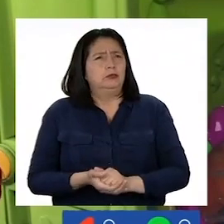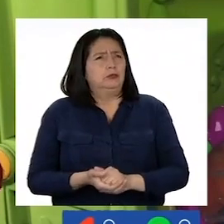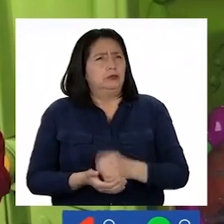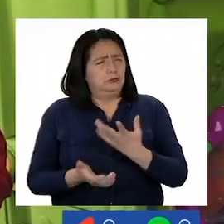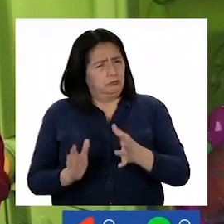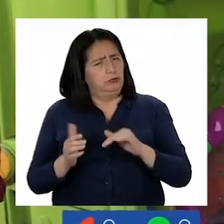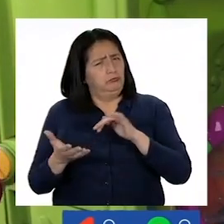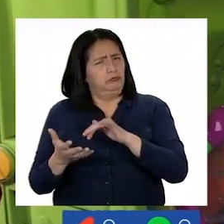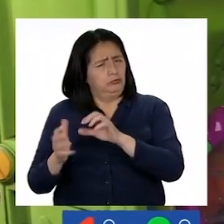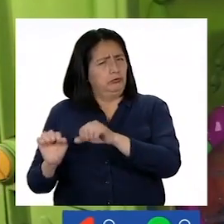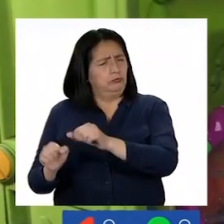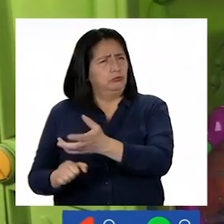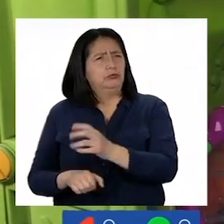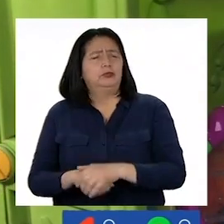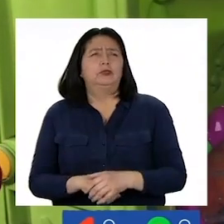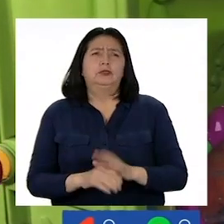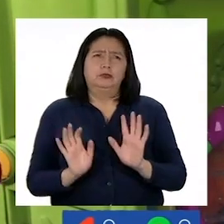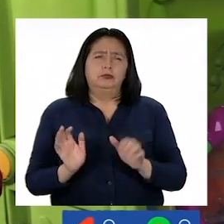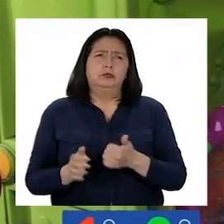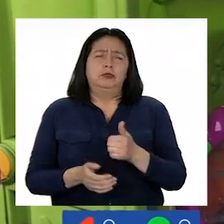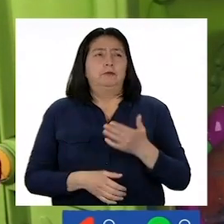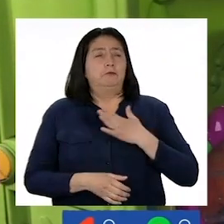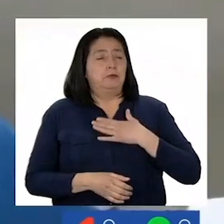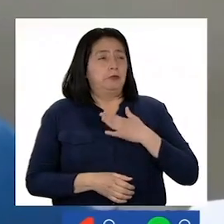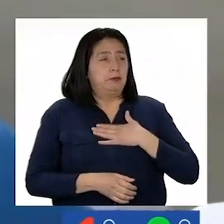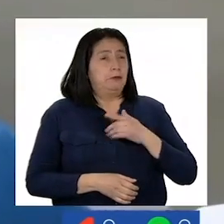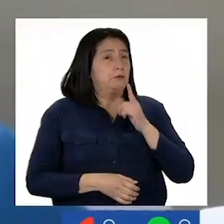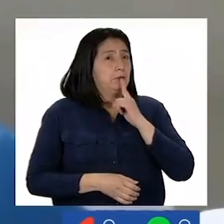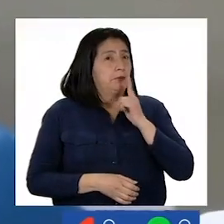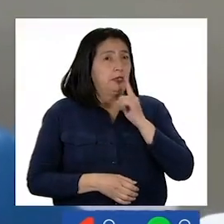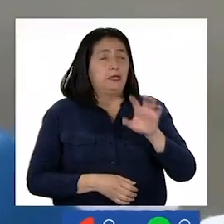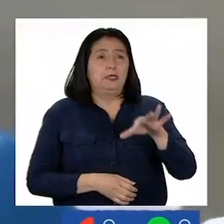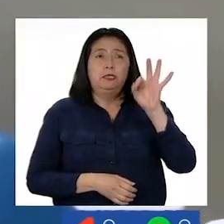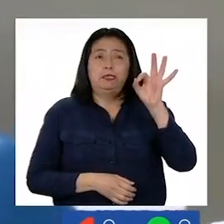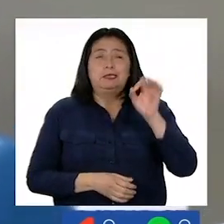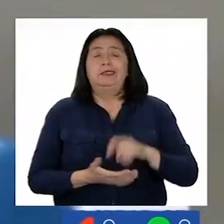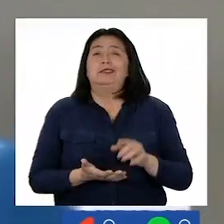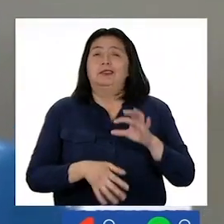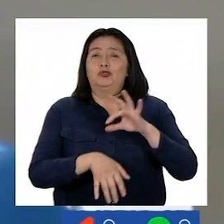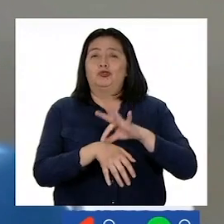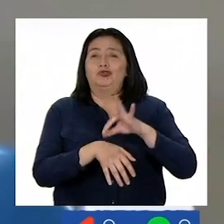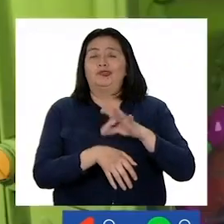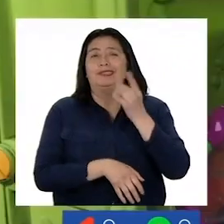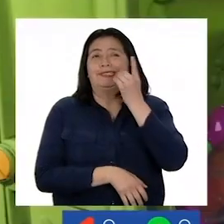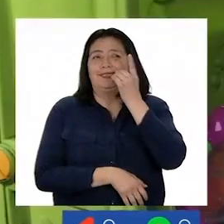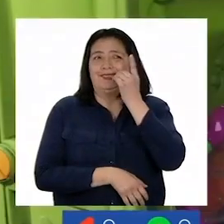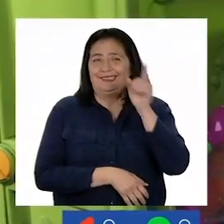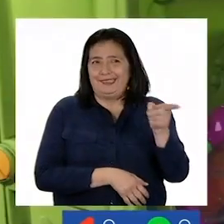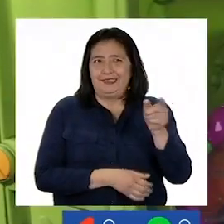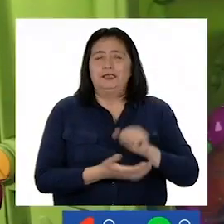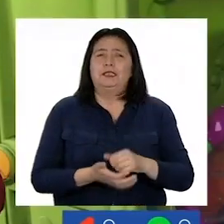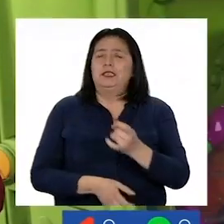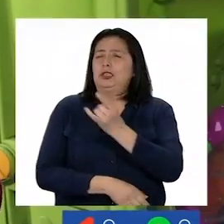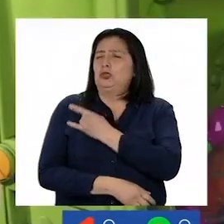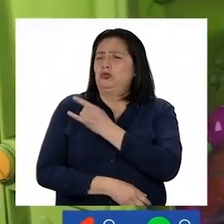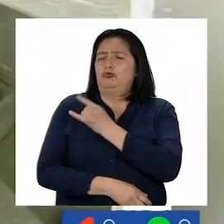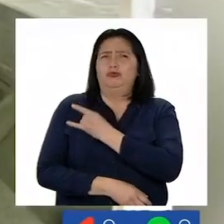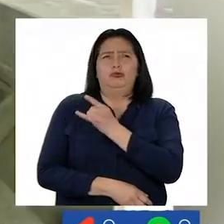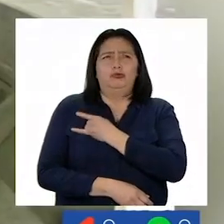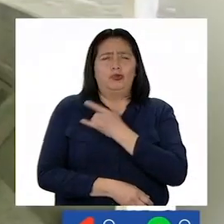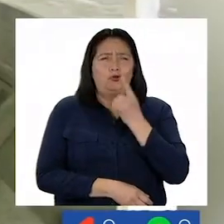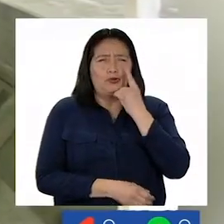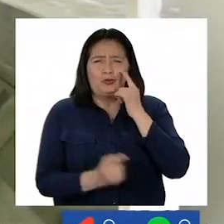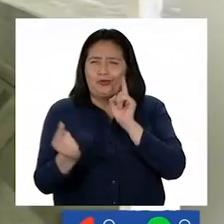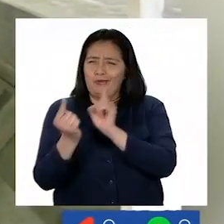otra carrera. Entonces mi papá eligió la odontología. En la universidad conoció a